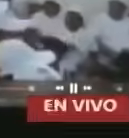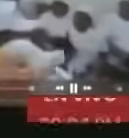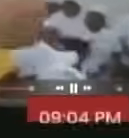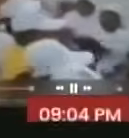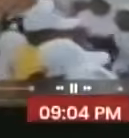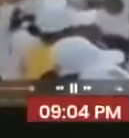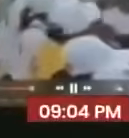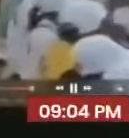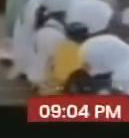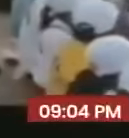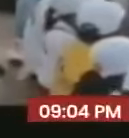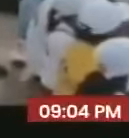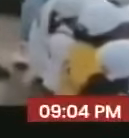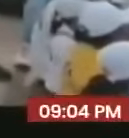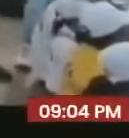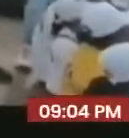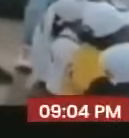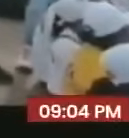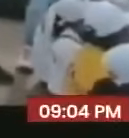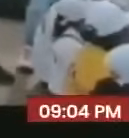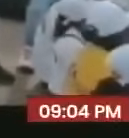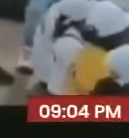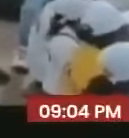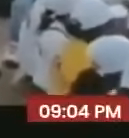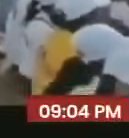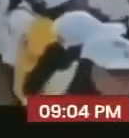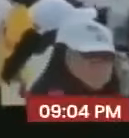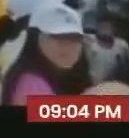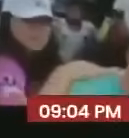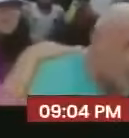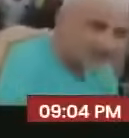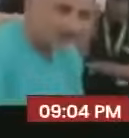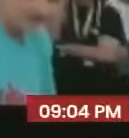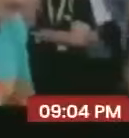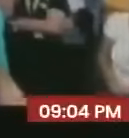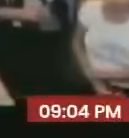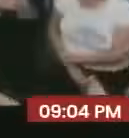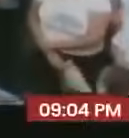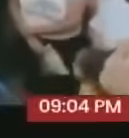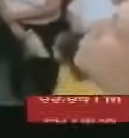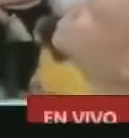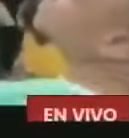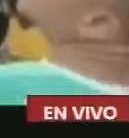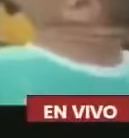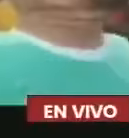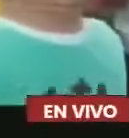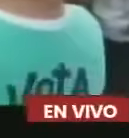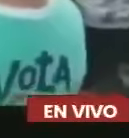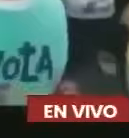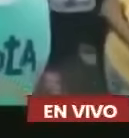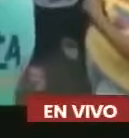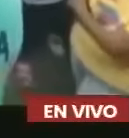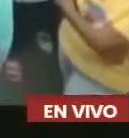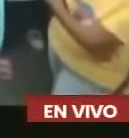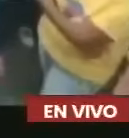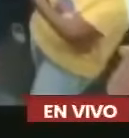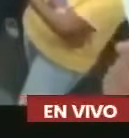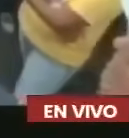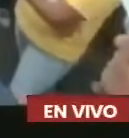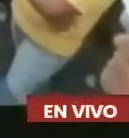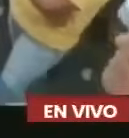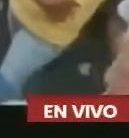similares a la que el lago orbital de París de 1899, que tuvo Irico y